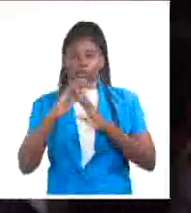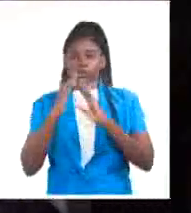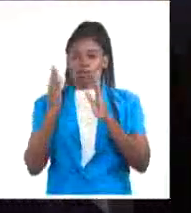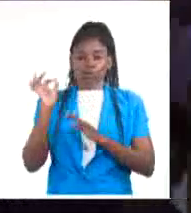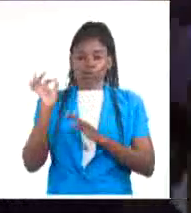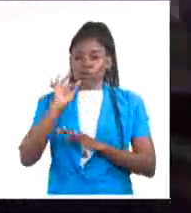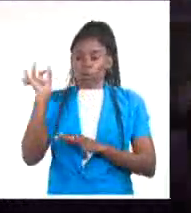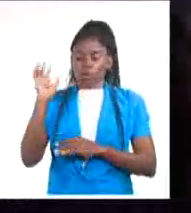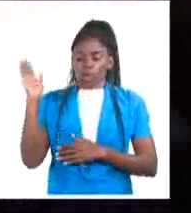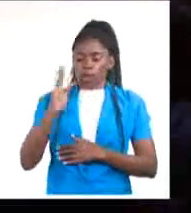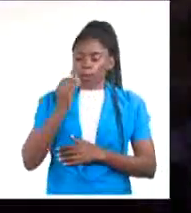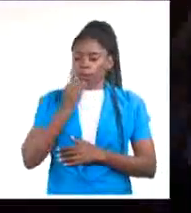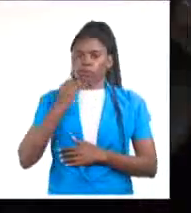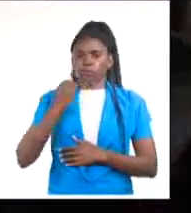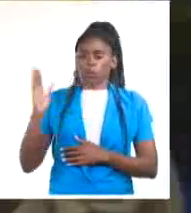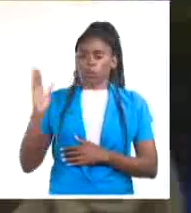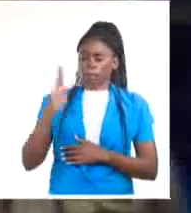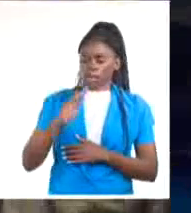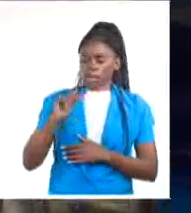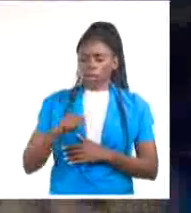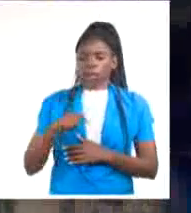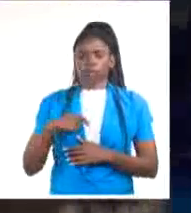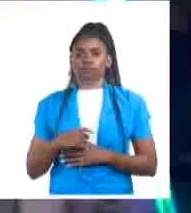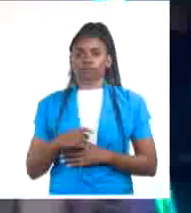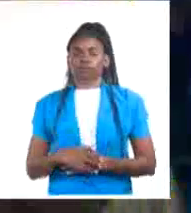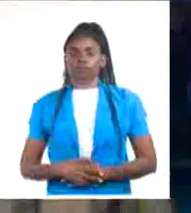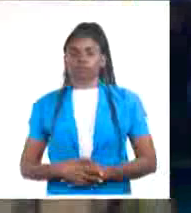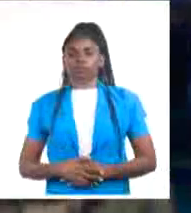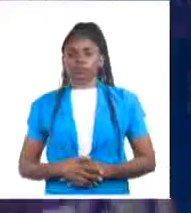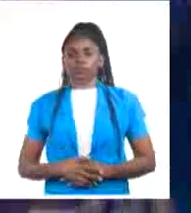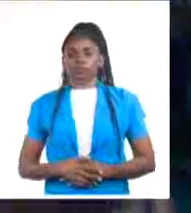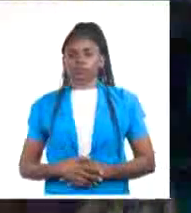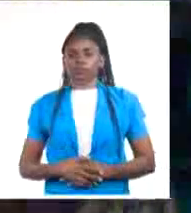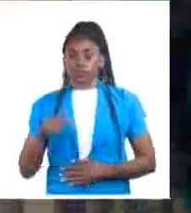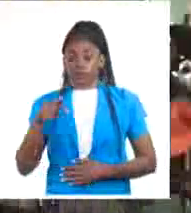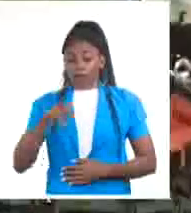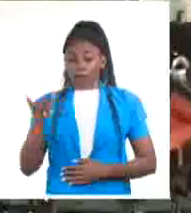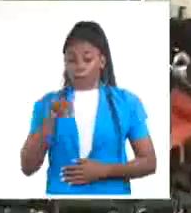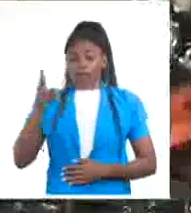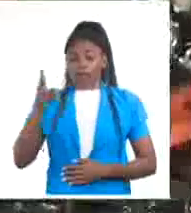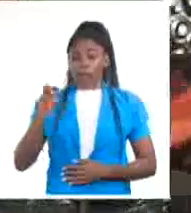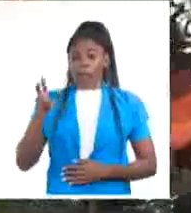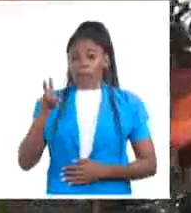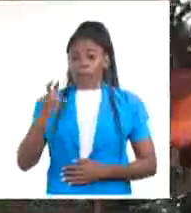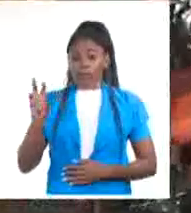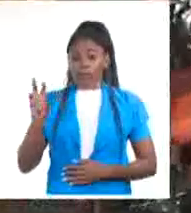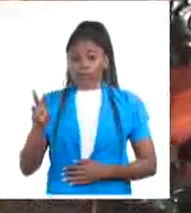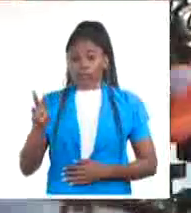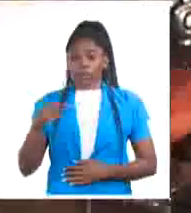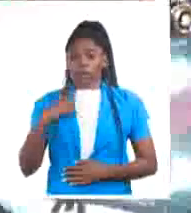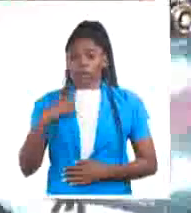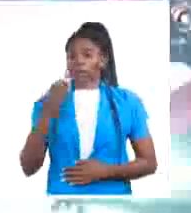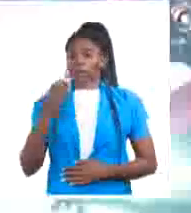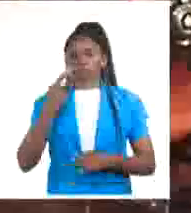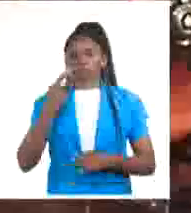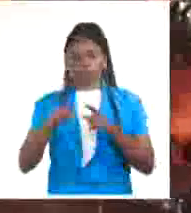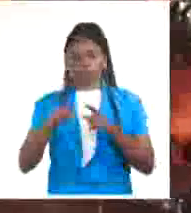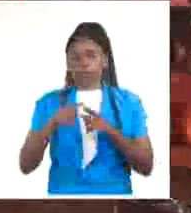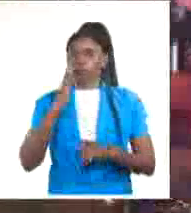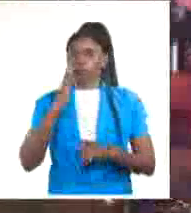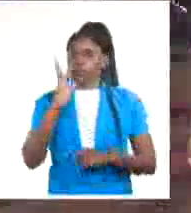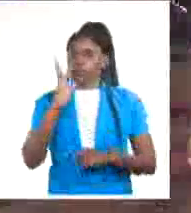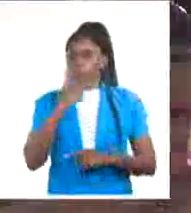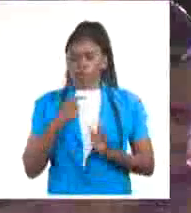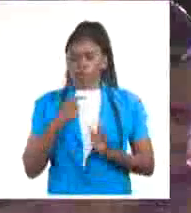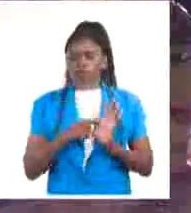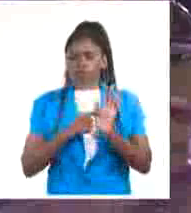que nunca habíamos tenido la oportunidad de disfrutarlo en vivo. El Jazz Plaza 2023 ha tenido entre sus muchas cosas buenas el mostrarnos